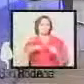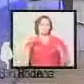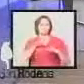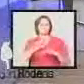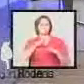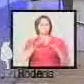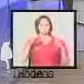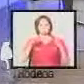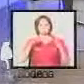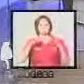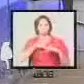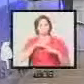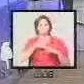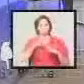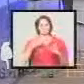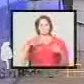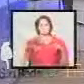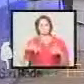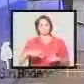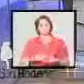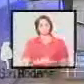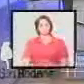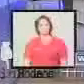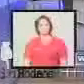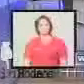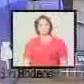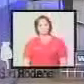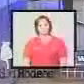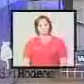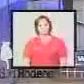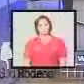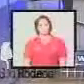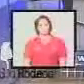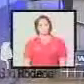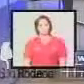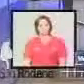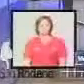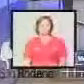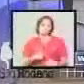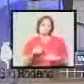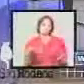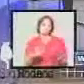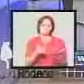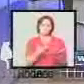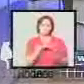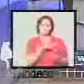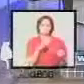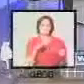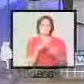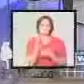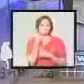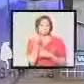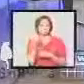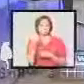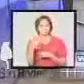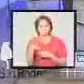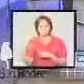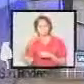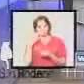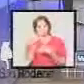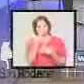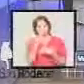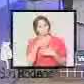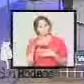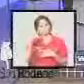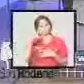preciado que tiene una persona, ¿verdad? No, de verdad, eso nos motiva, al menos a nosotros nos motiva ver cada una de esas cosas. Tenemos a don